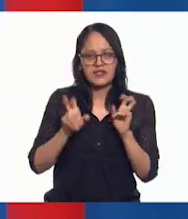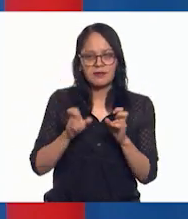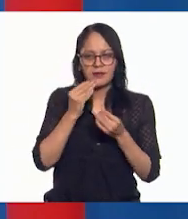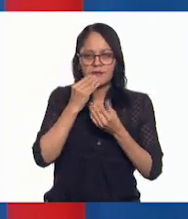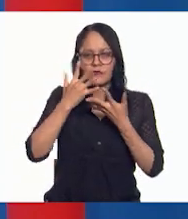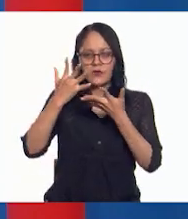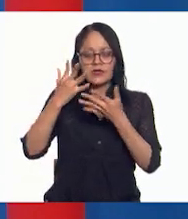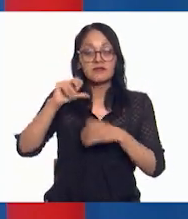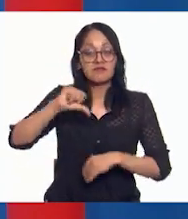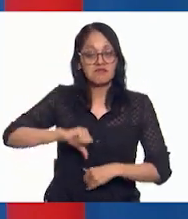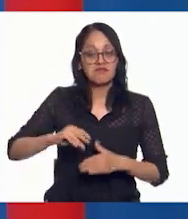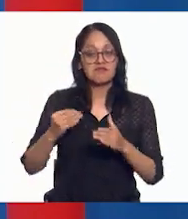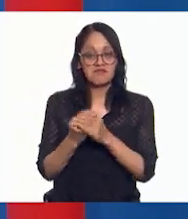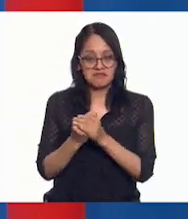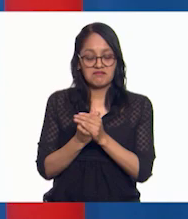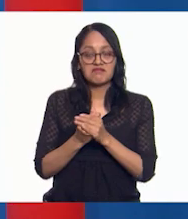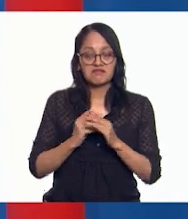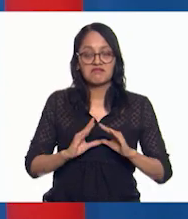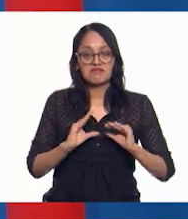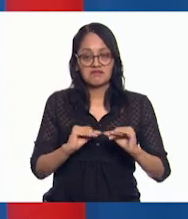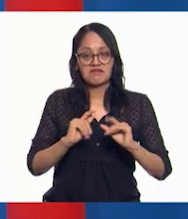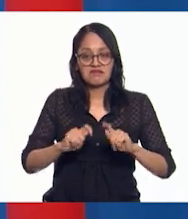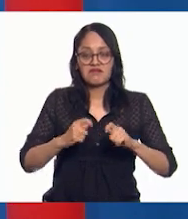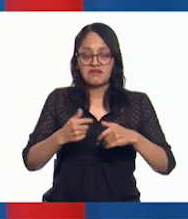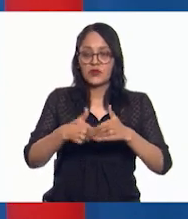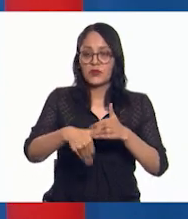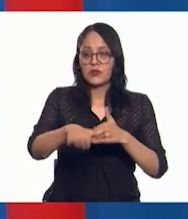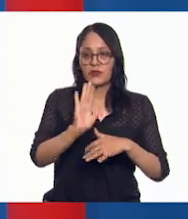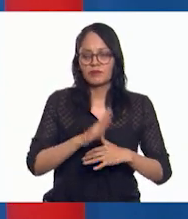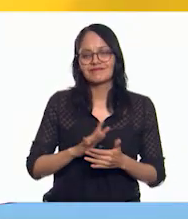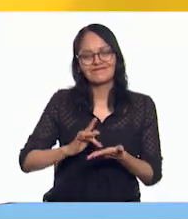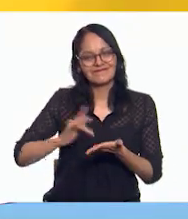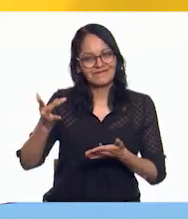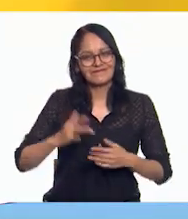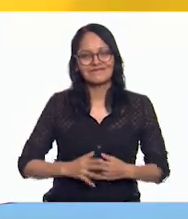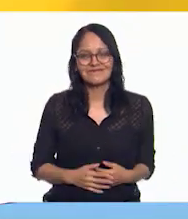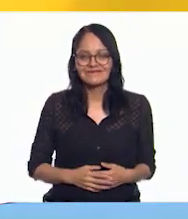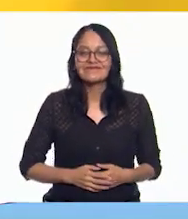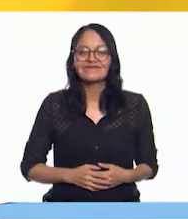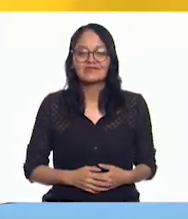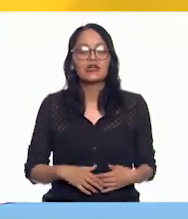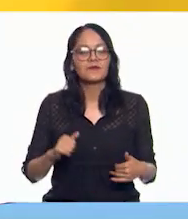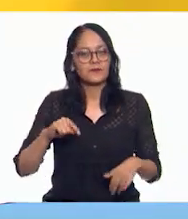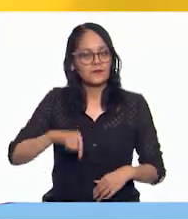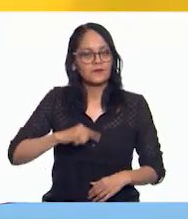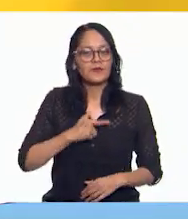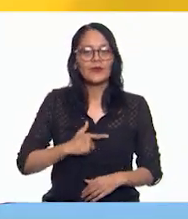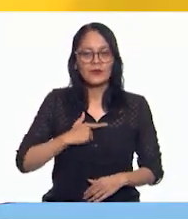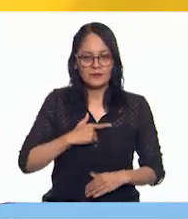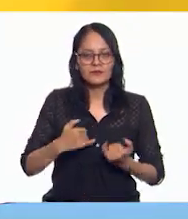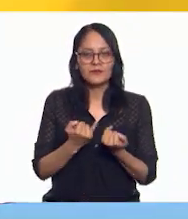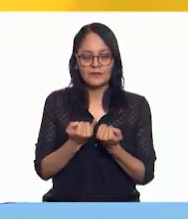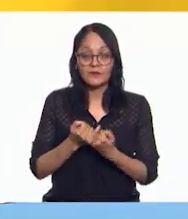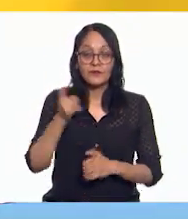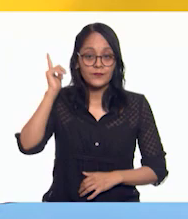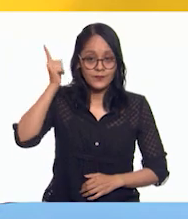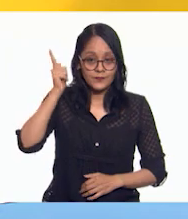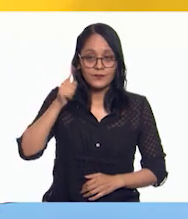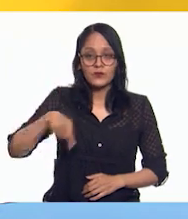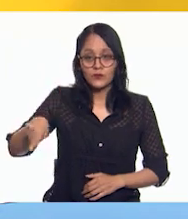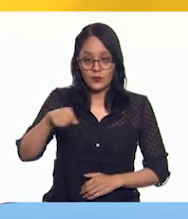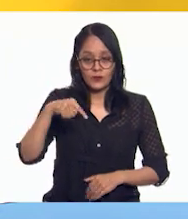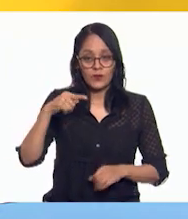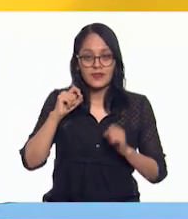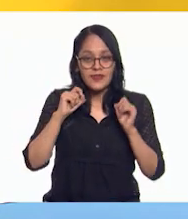cabo en las sesiones más recientes. Muchas gracias. Ha sido un gusto también para mí, María. Ojalá que el